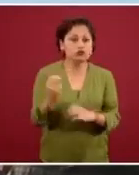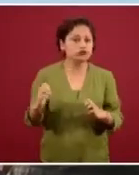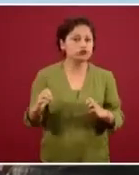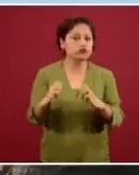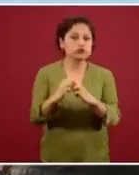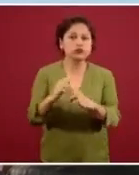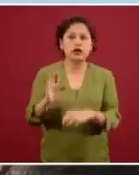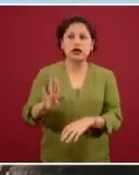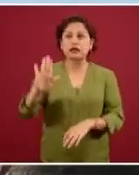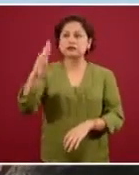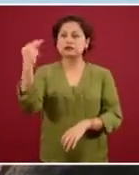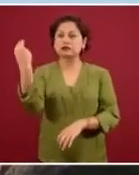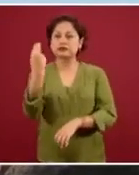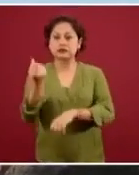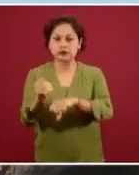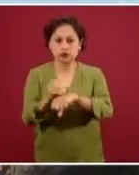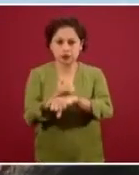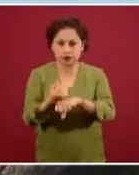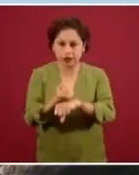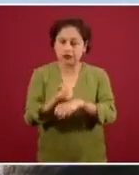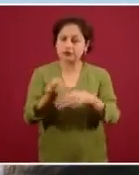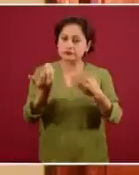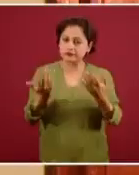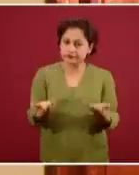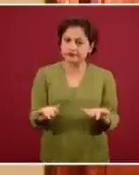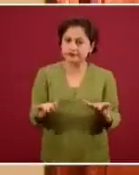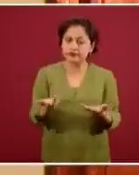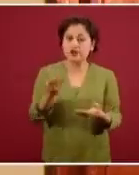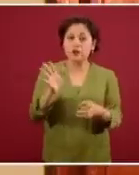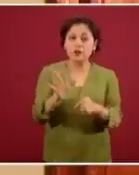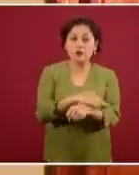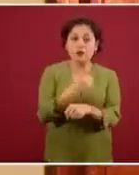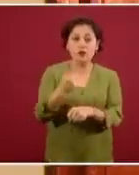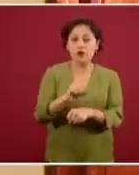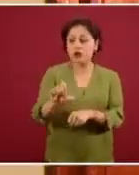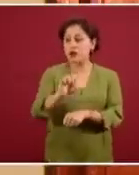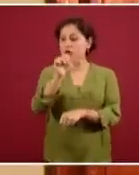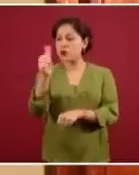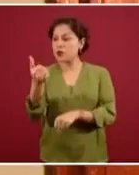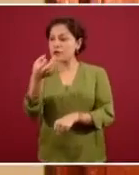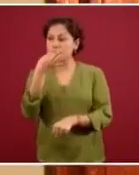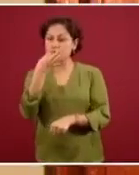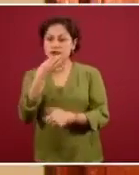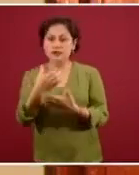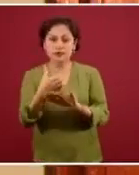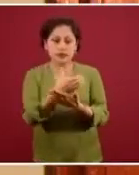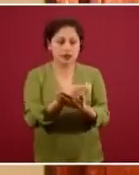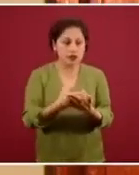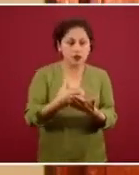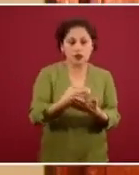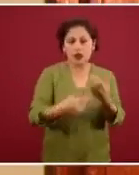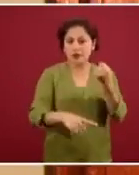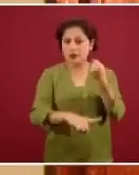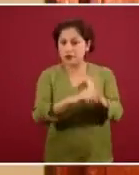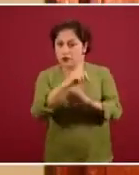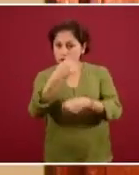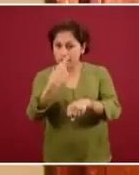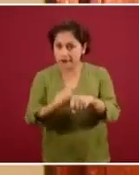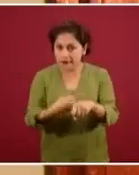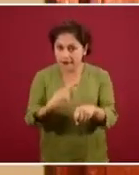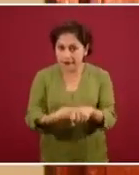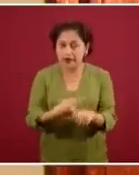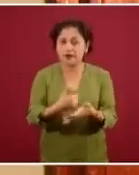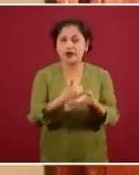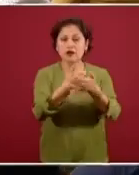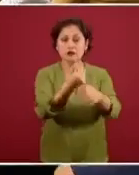transfusional y que no existe al menos otro fármaco para poder compensar esta función de la sangre o del componente sanguíneo